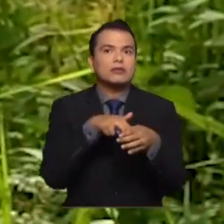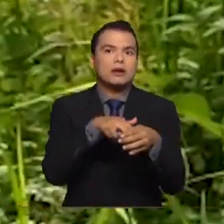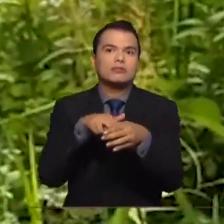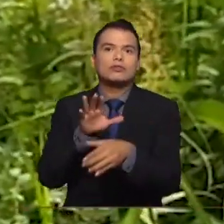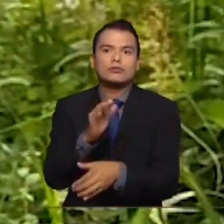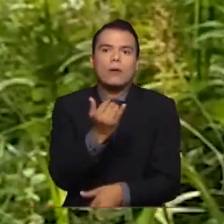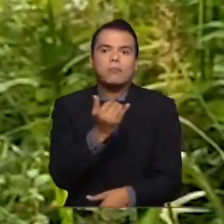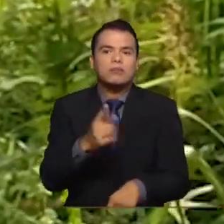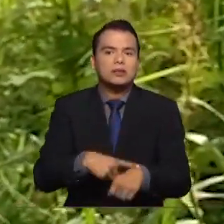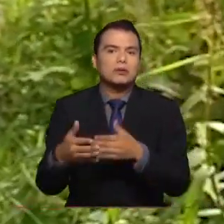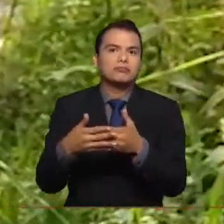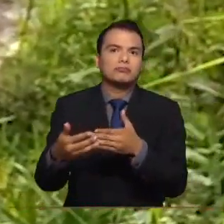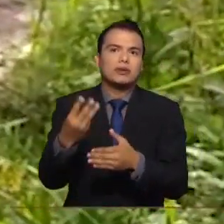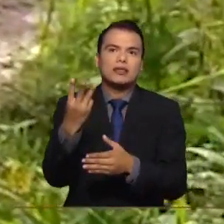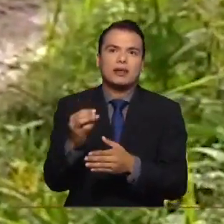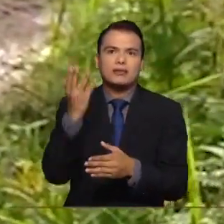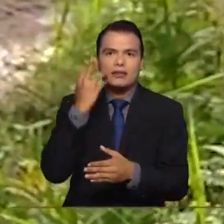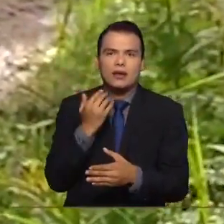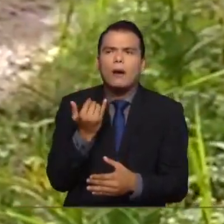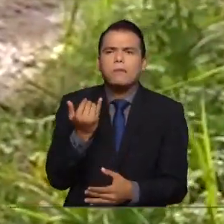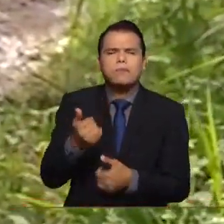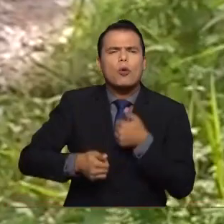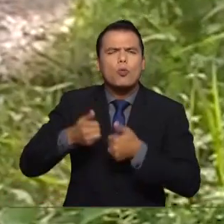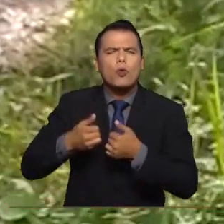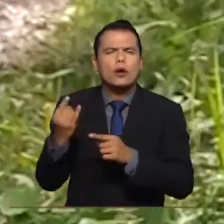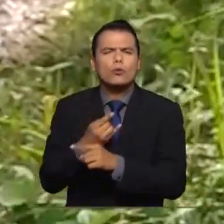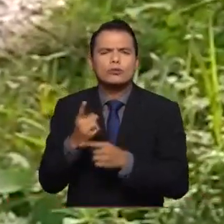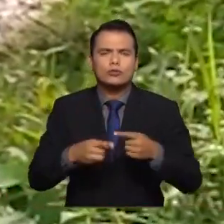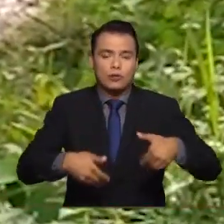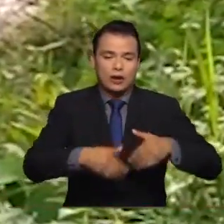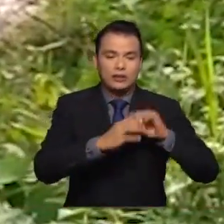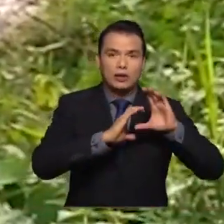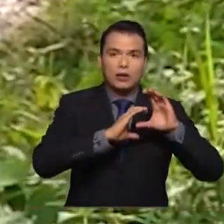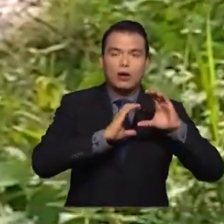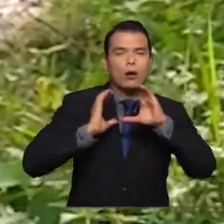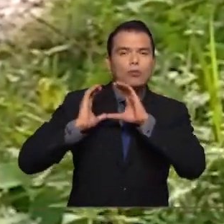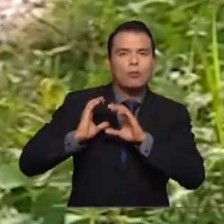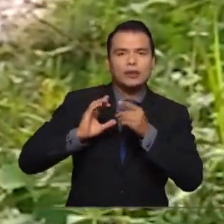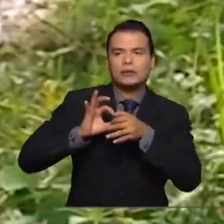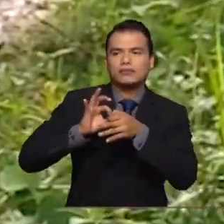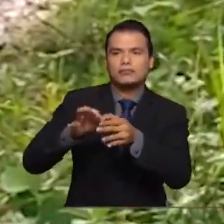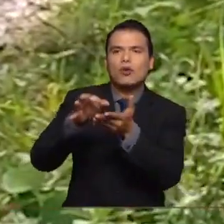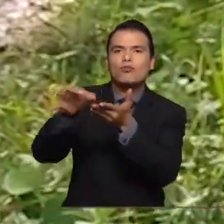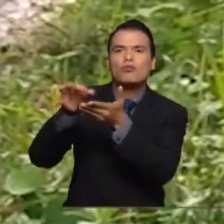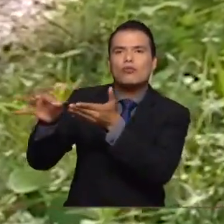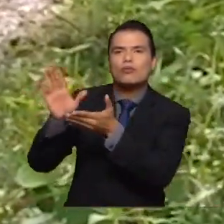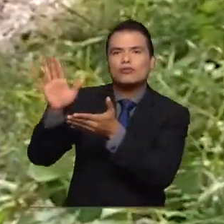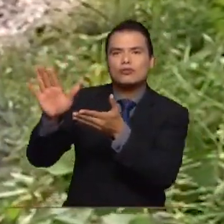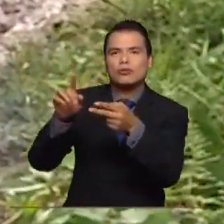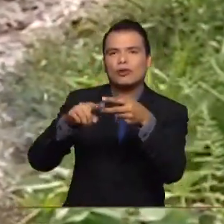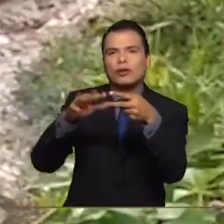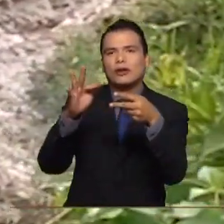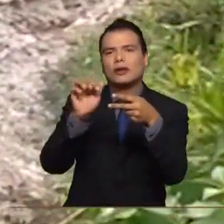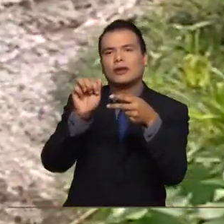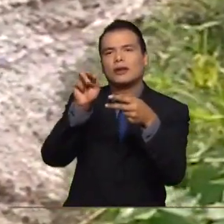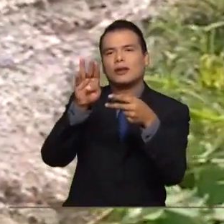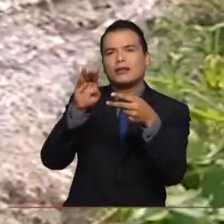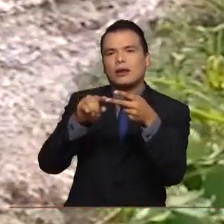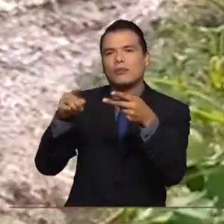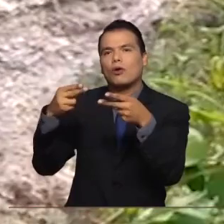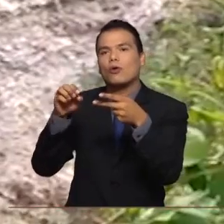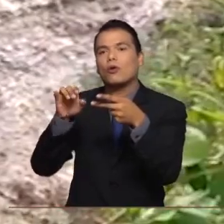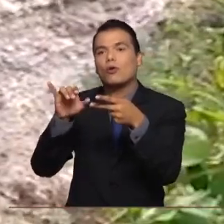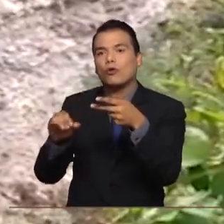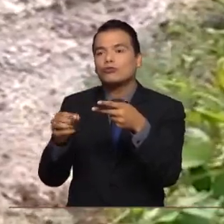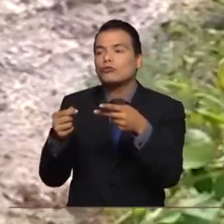tanto, recordemos que son utilizadas por el momento el corredor vial Popayán-El Tambo-El Hoyo, que recibirá intervención este martes